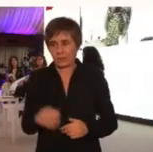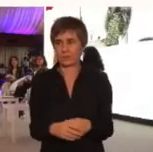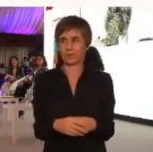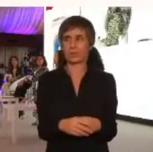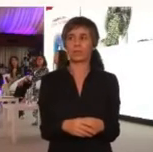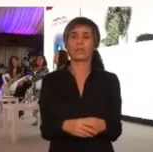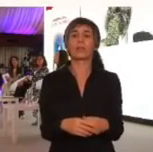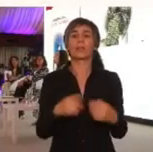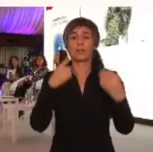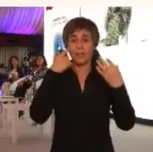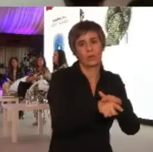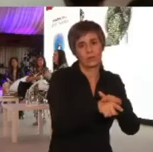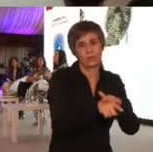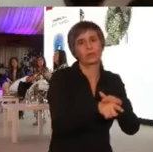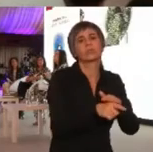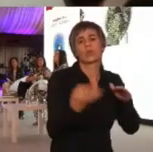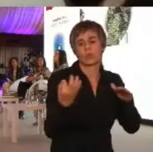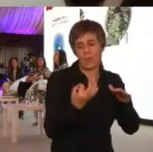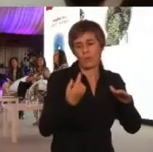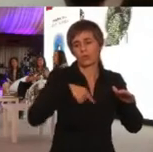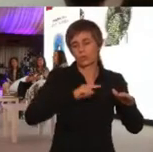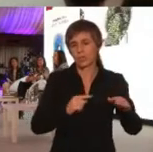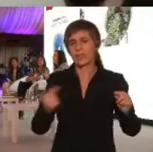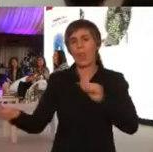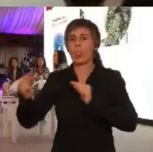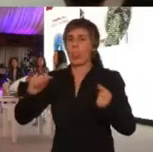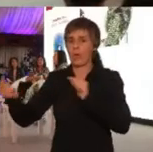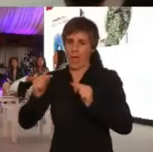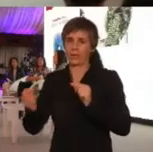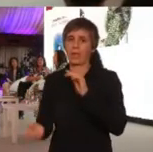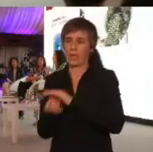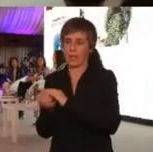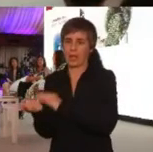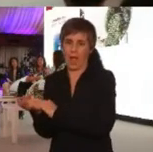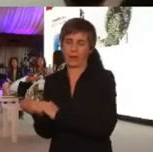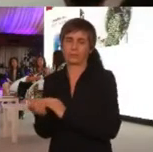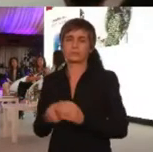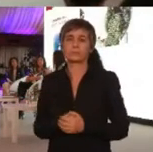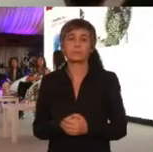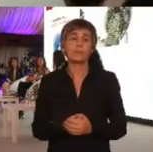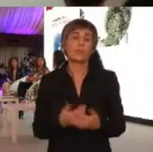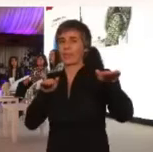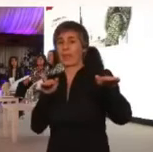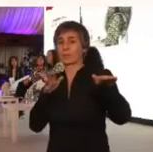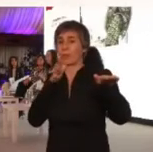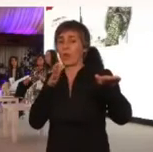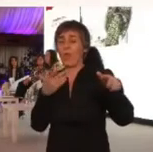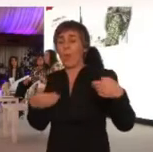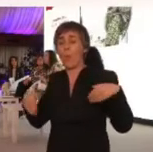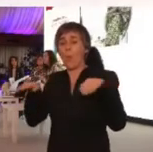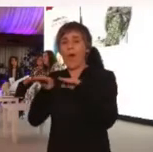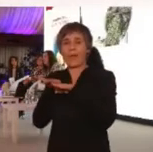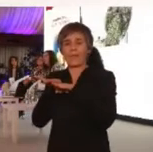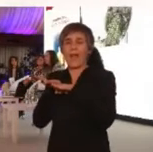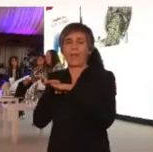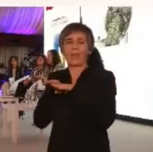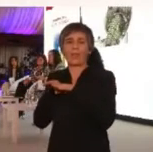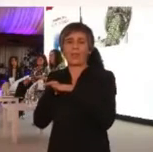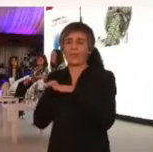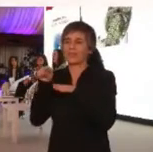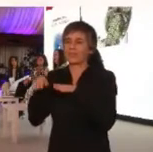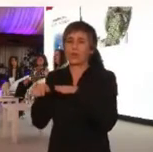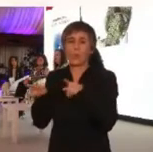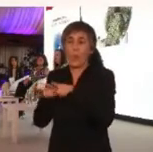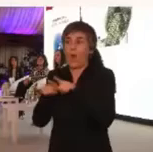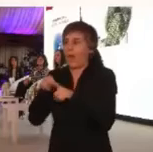estudios feministas y eso lo impregna absolutamente todo, porque la igualdad aún es absolutamente